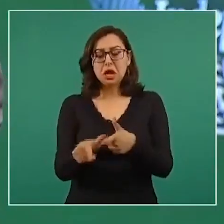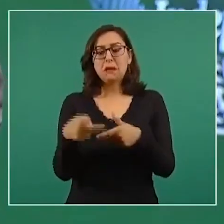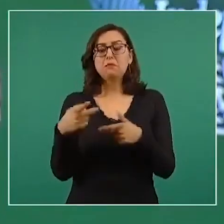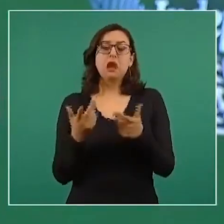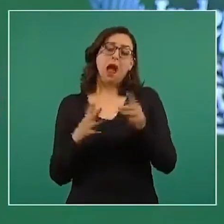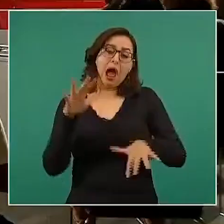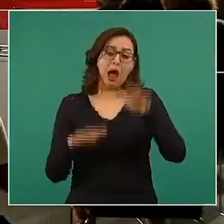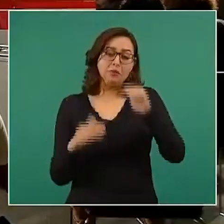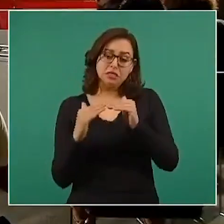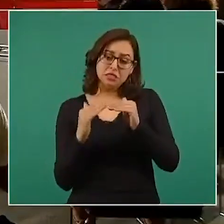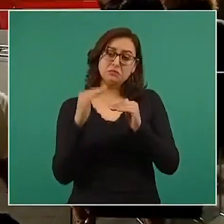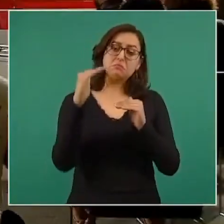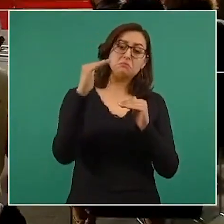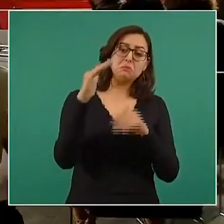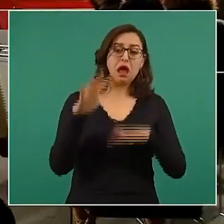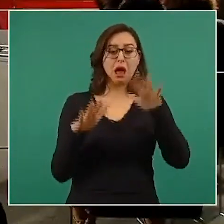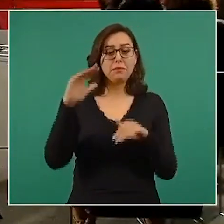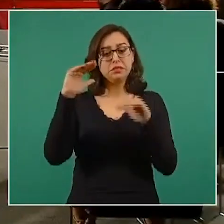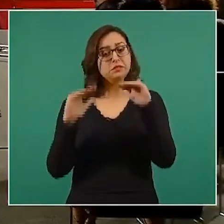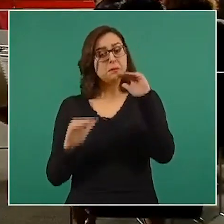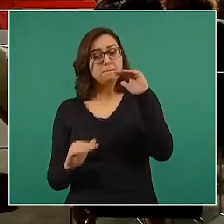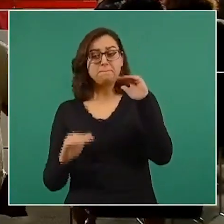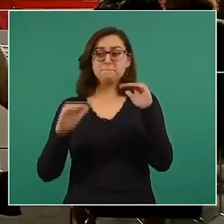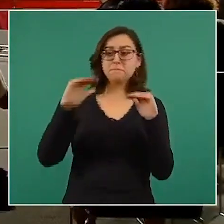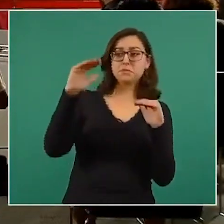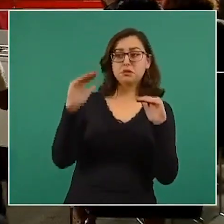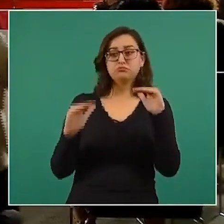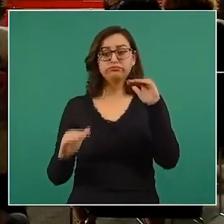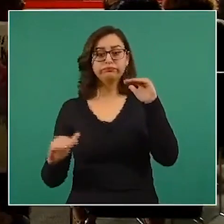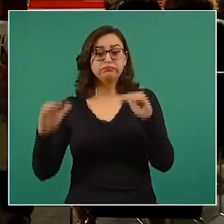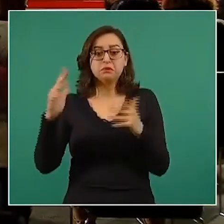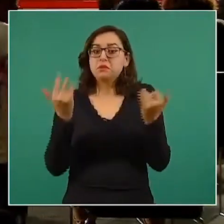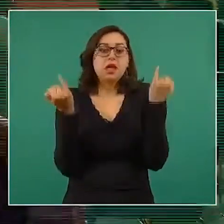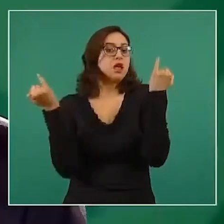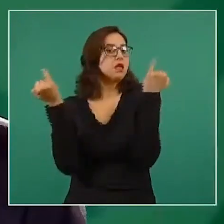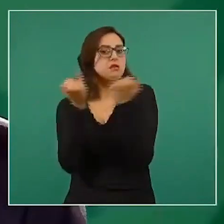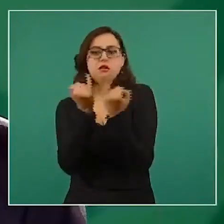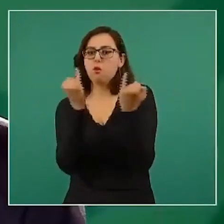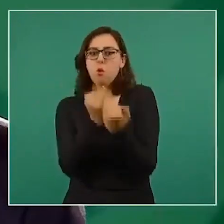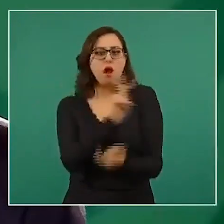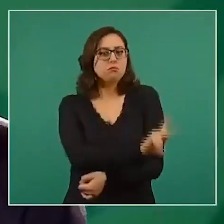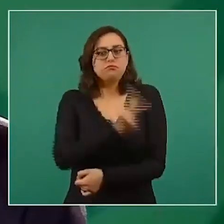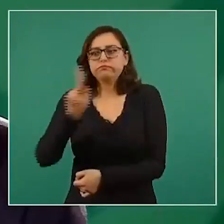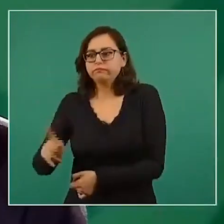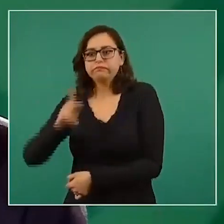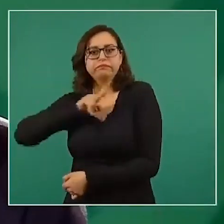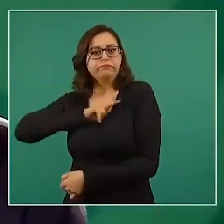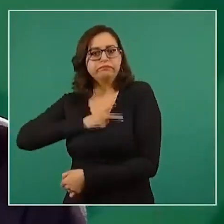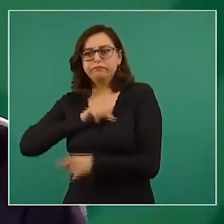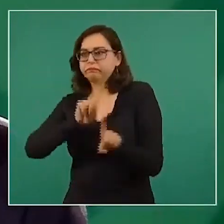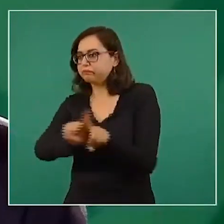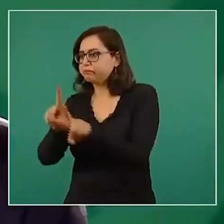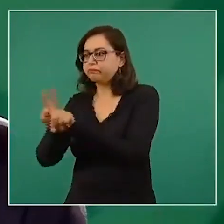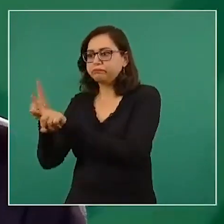de subidas y bajadas que correspondan a estaciones del año, tal como ocurre con muchos otros virus